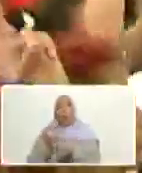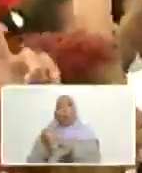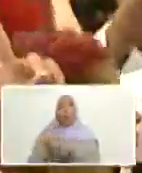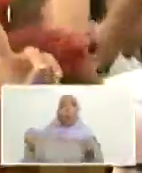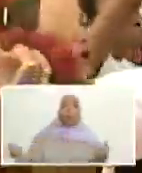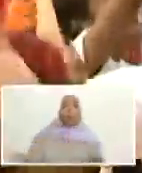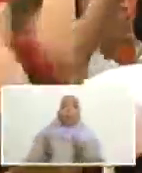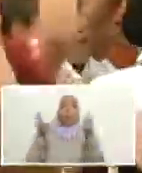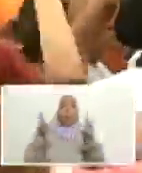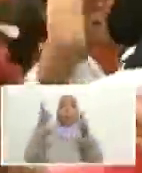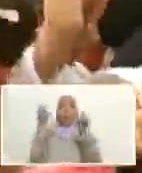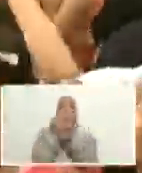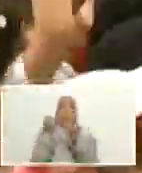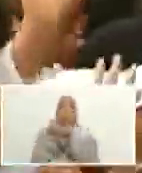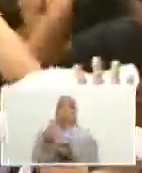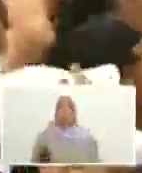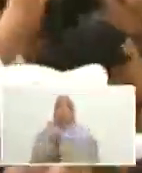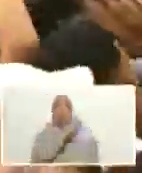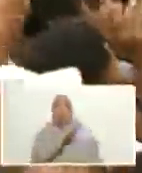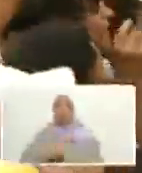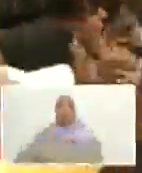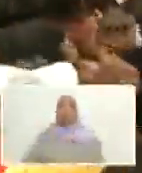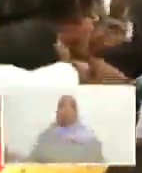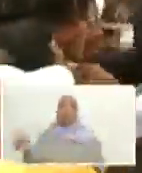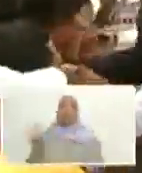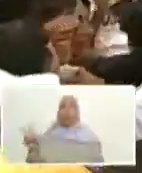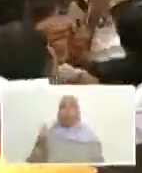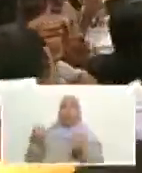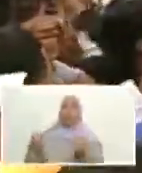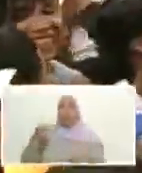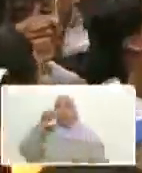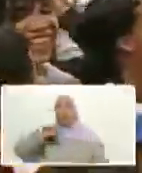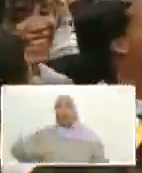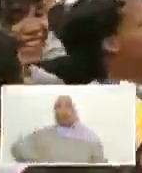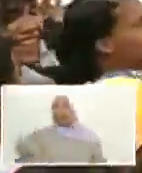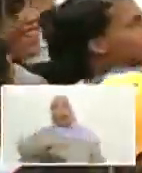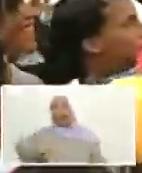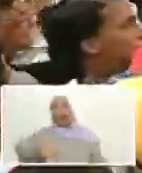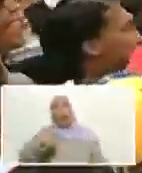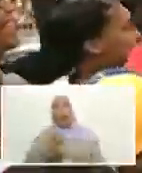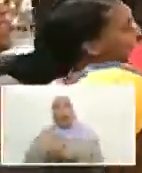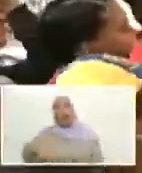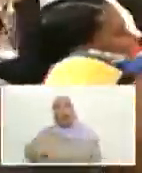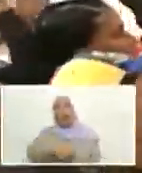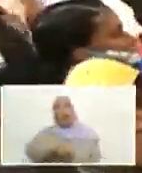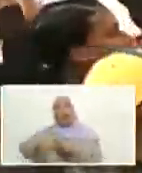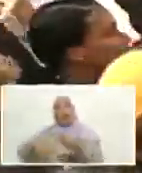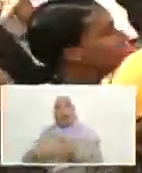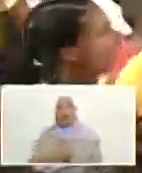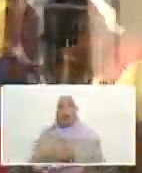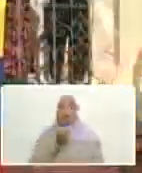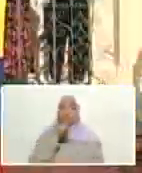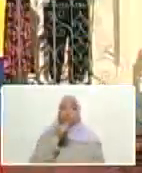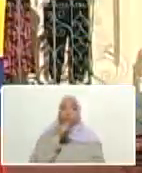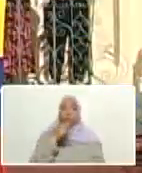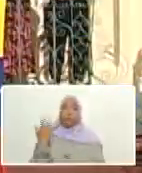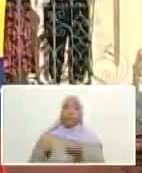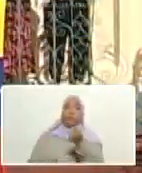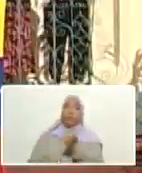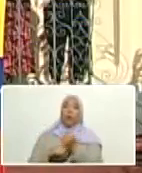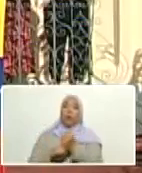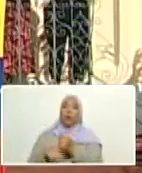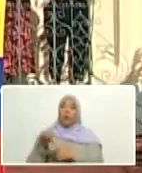victoriosos. Ha estado el jefe de Estado venezolano a este pueblo que ha salido a las calles de todo el territorio nacional a